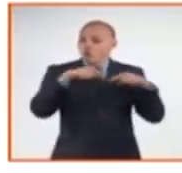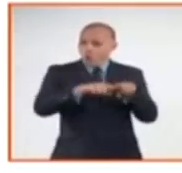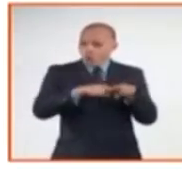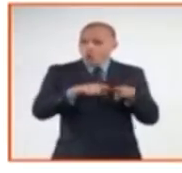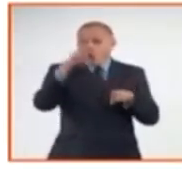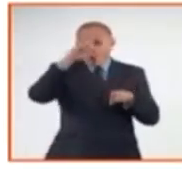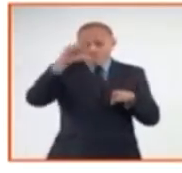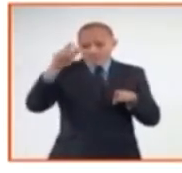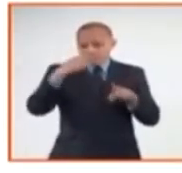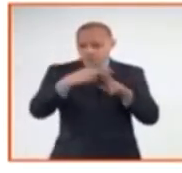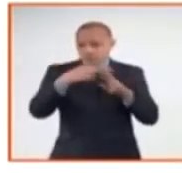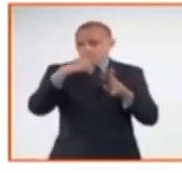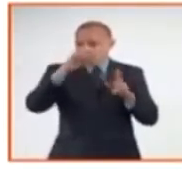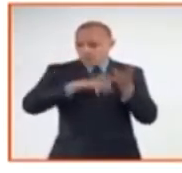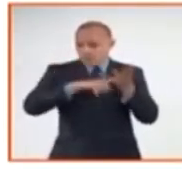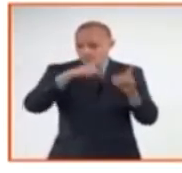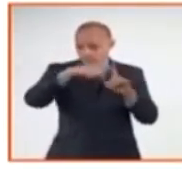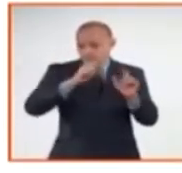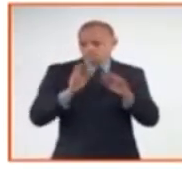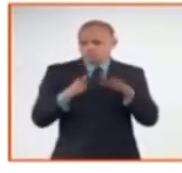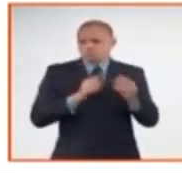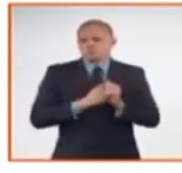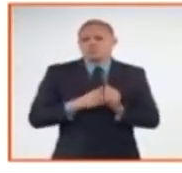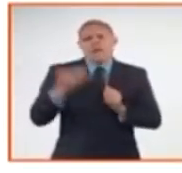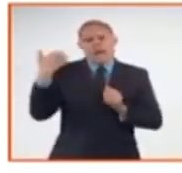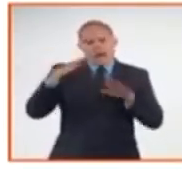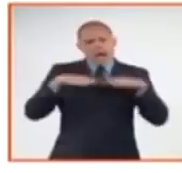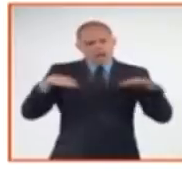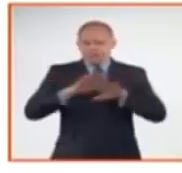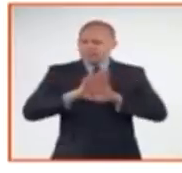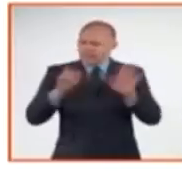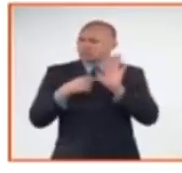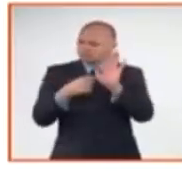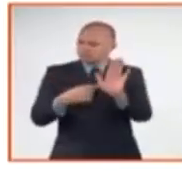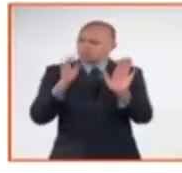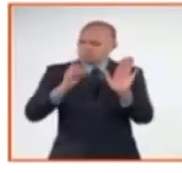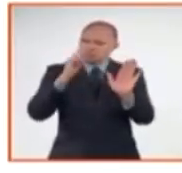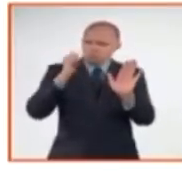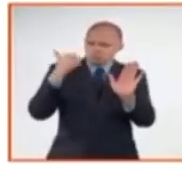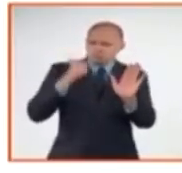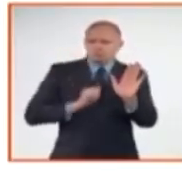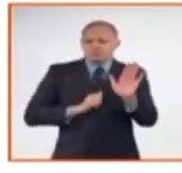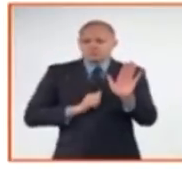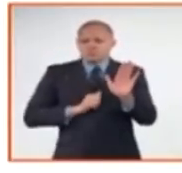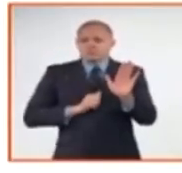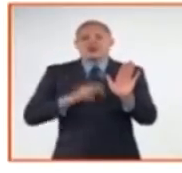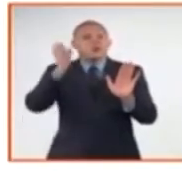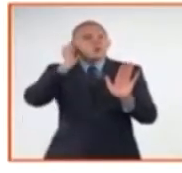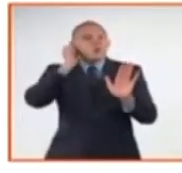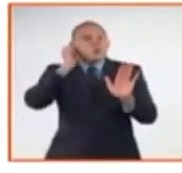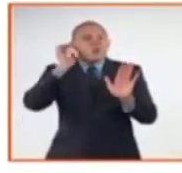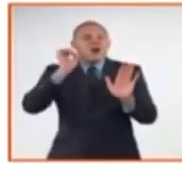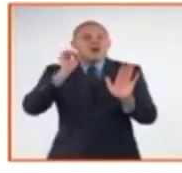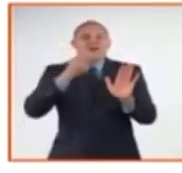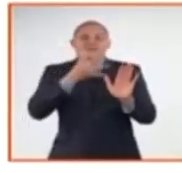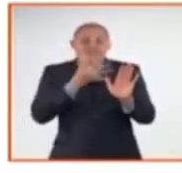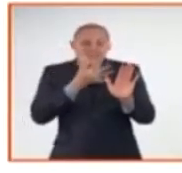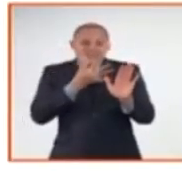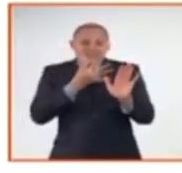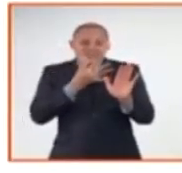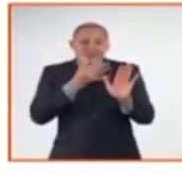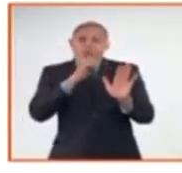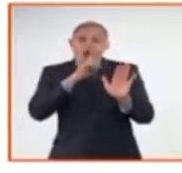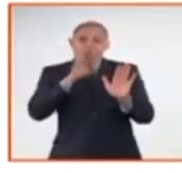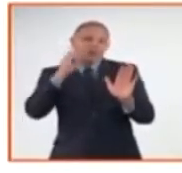fueron presentados en el anterior una mesa redonda que se presentó estuvo la doctora guadalupe bueno como las sueros de los